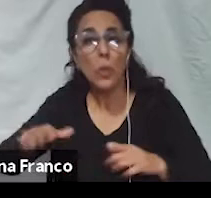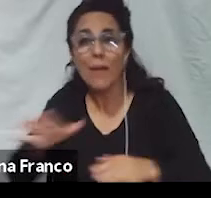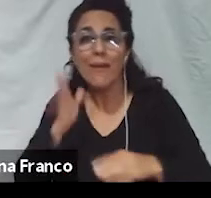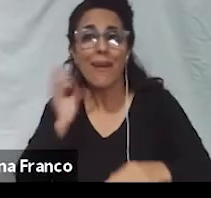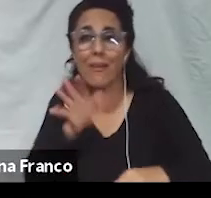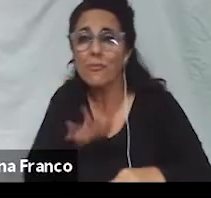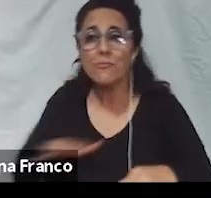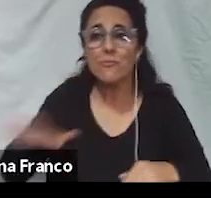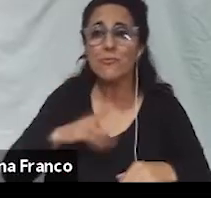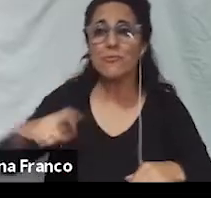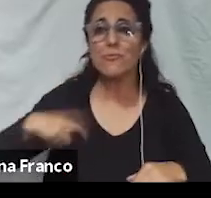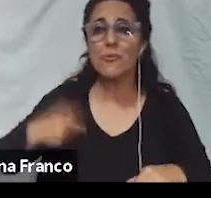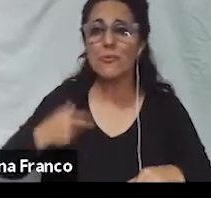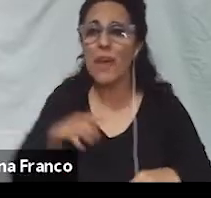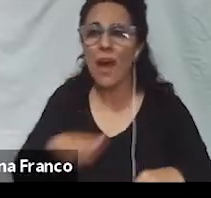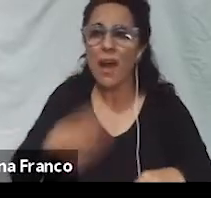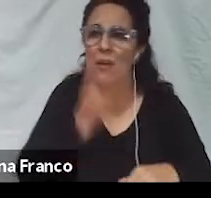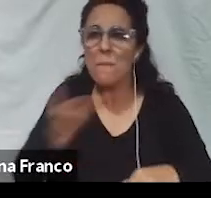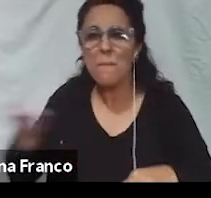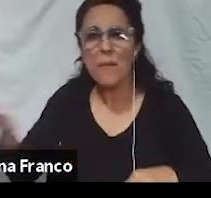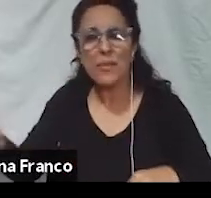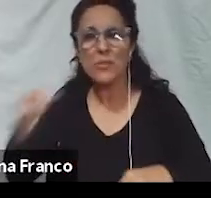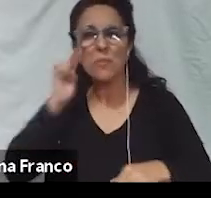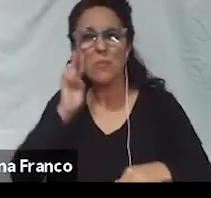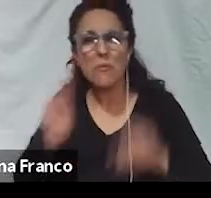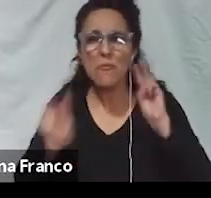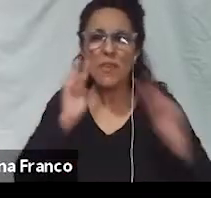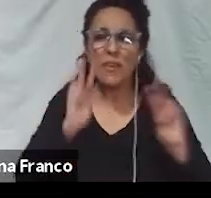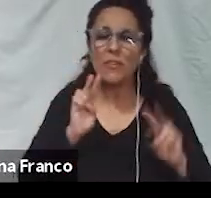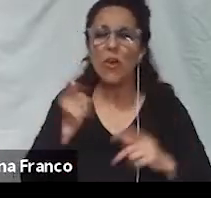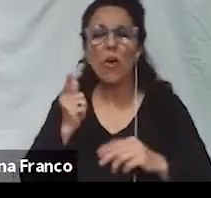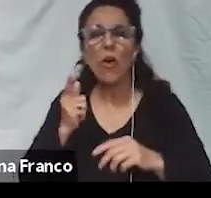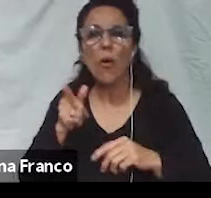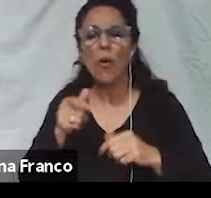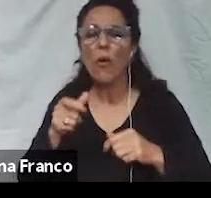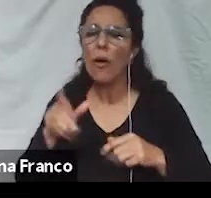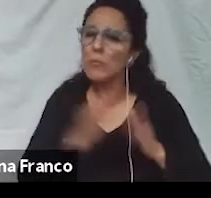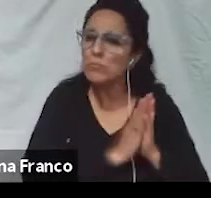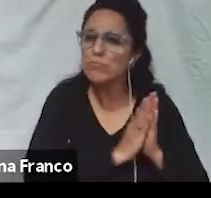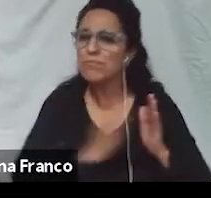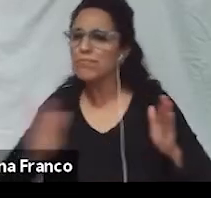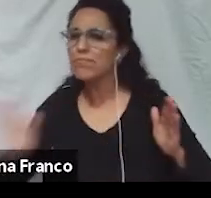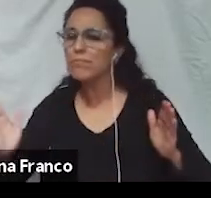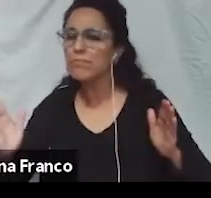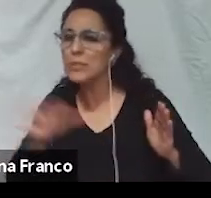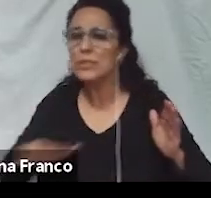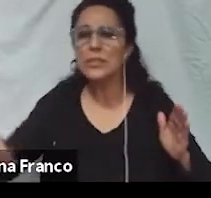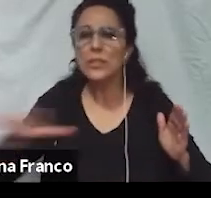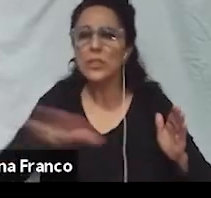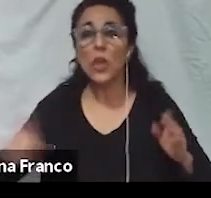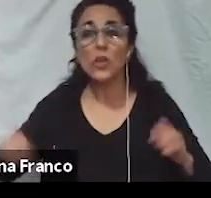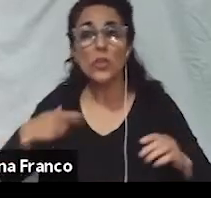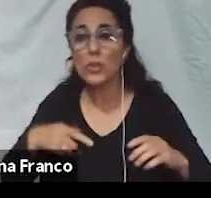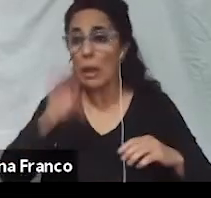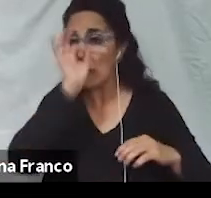una tendencia social, porque cada vez, si lo vamos viendo, estamos acá en un ciclo de accesibilidad, algo que